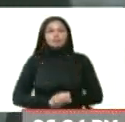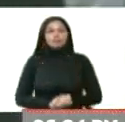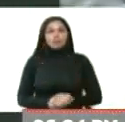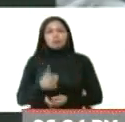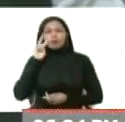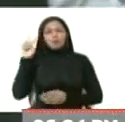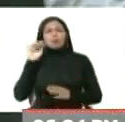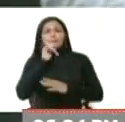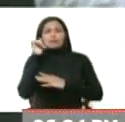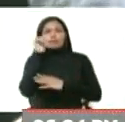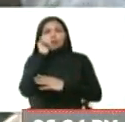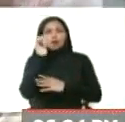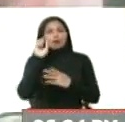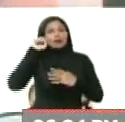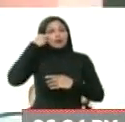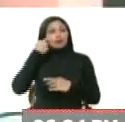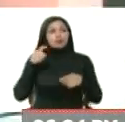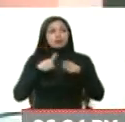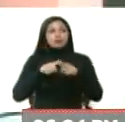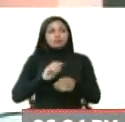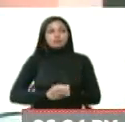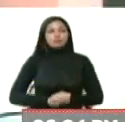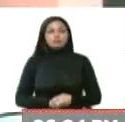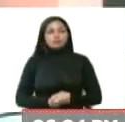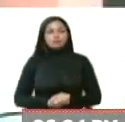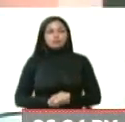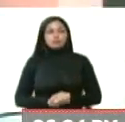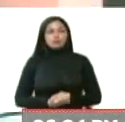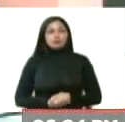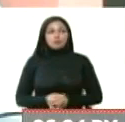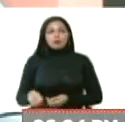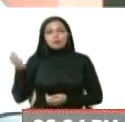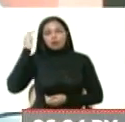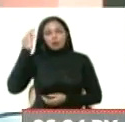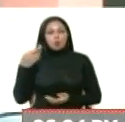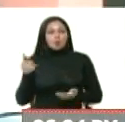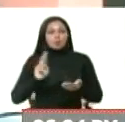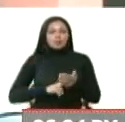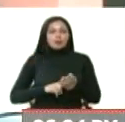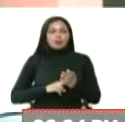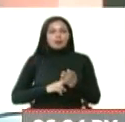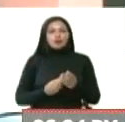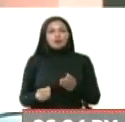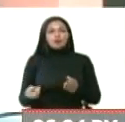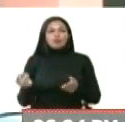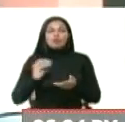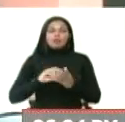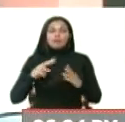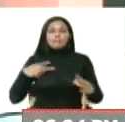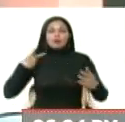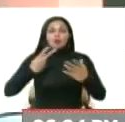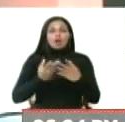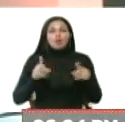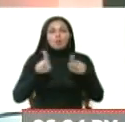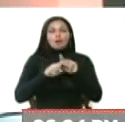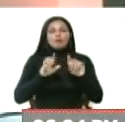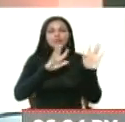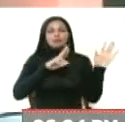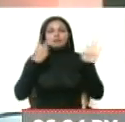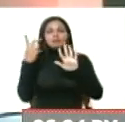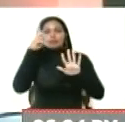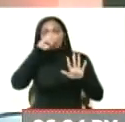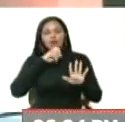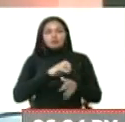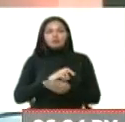video para recordar, para rememorar, para revalorar 17 años de la